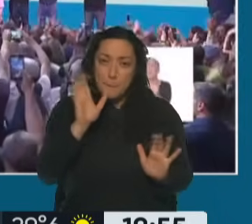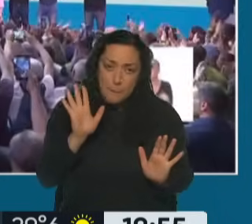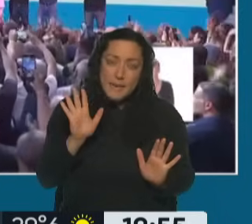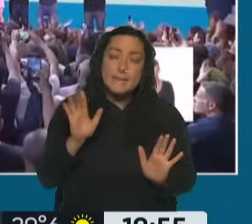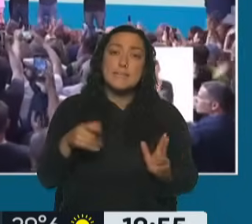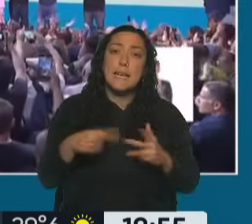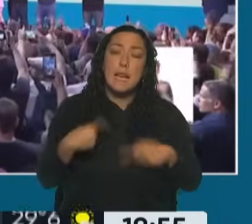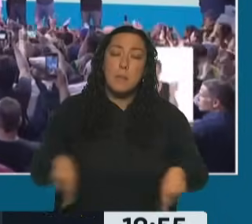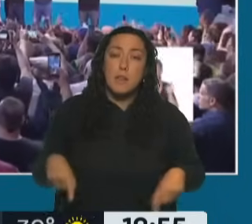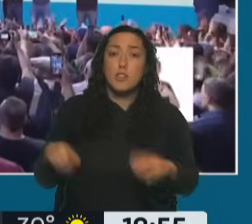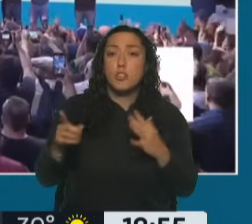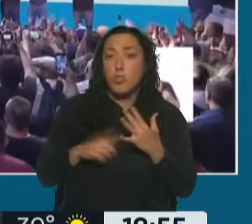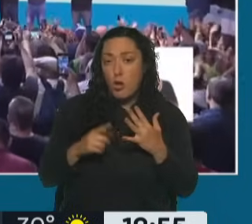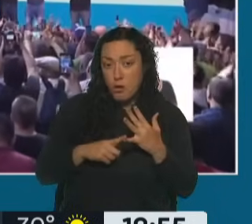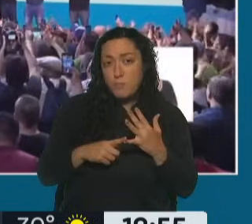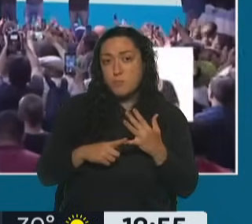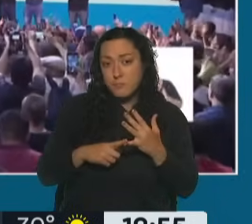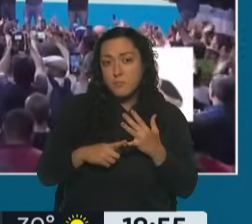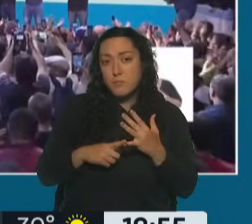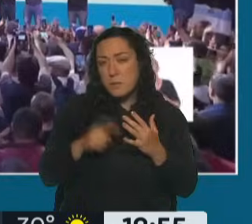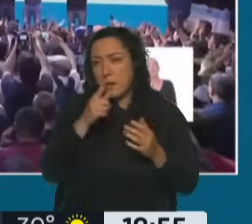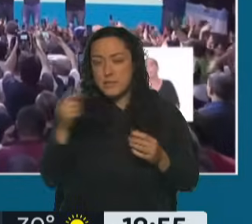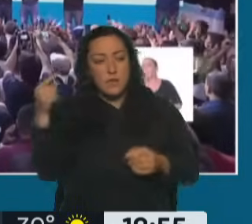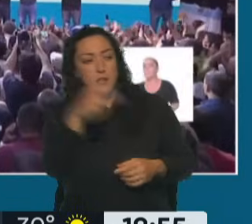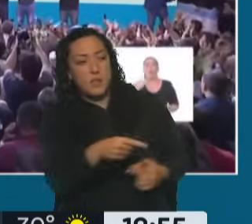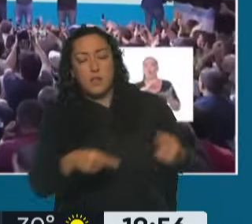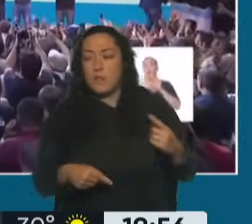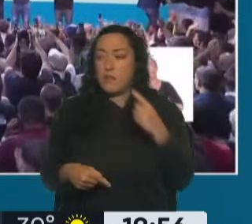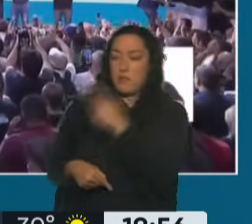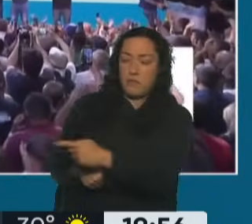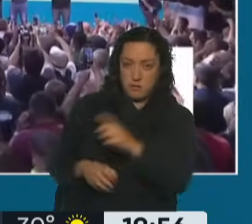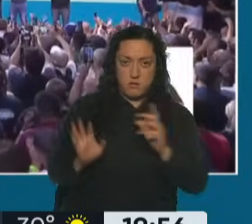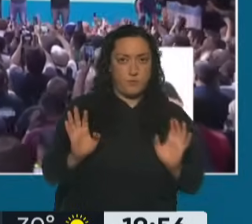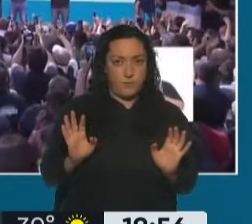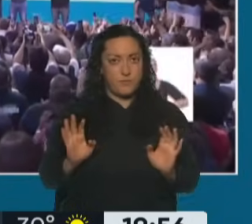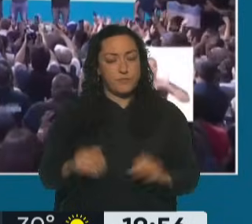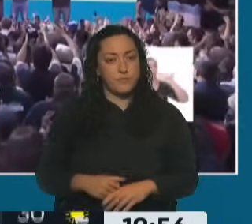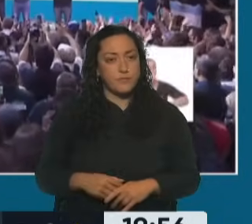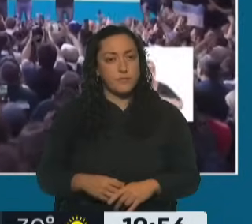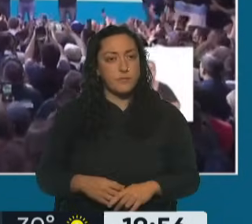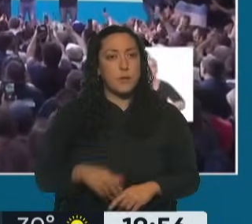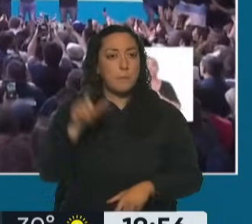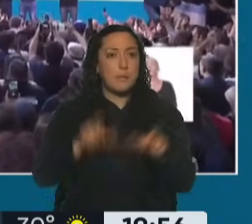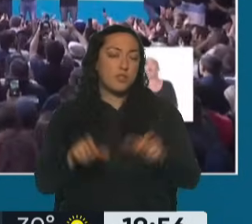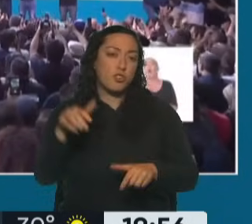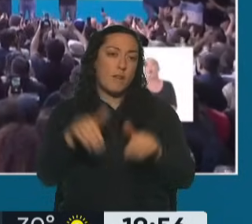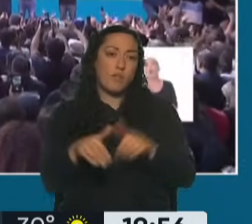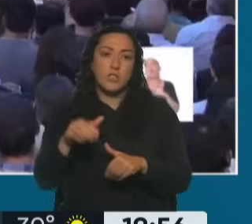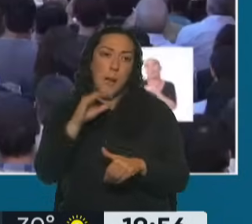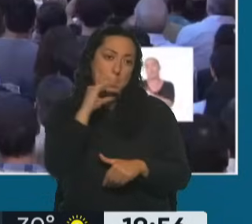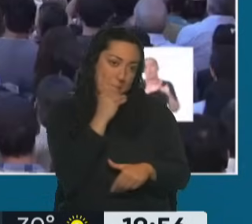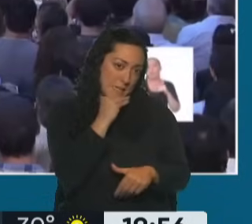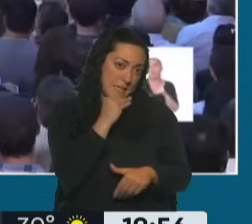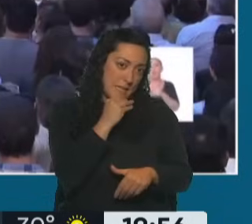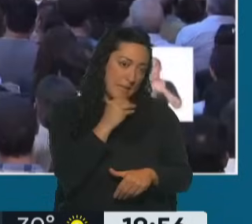elemento que te diría de uso cruzado, ¿no? A ver, Digamos, enséñame eso, ¿cómo es? mira, los electores de Massa tienden